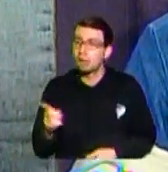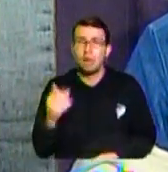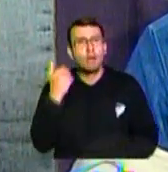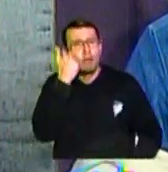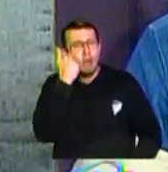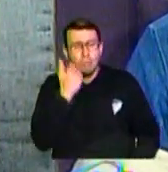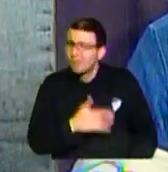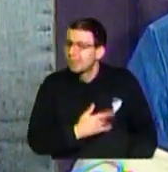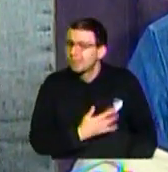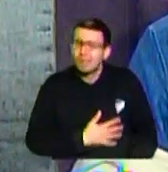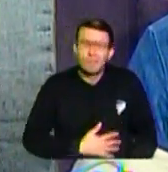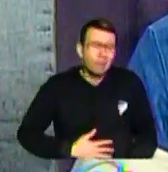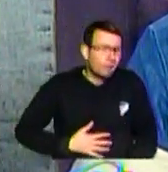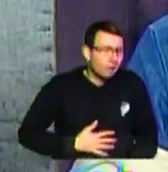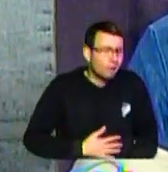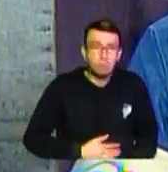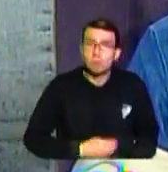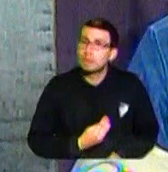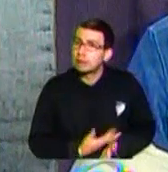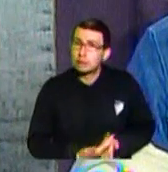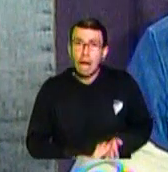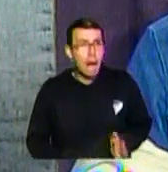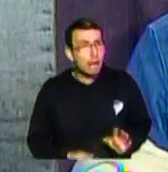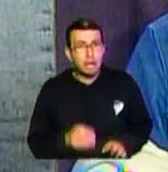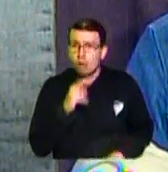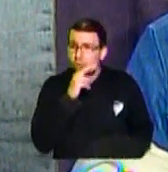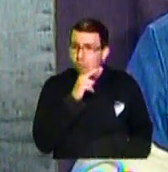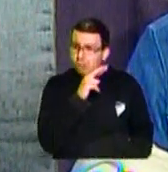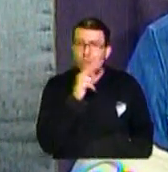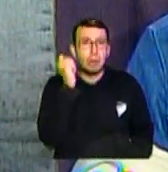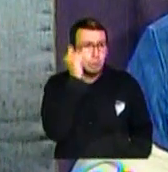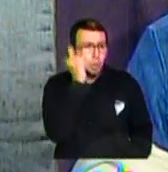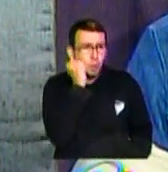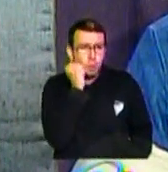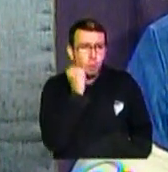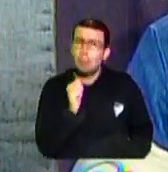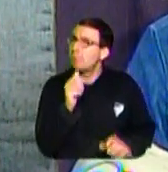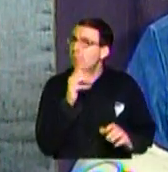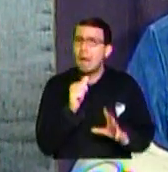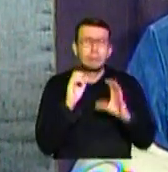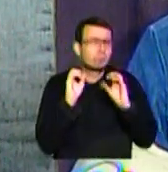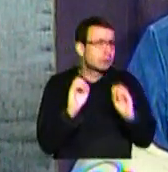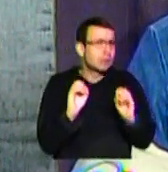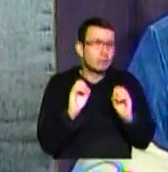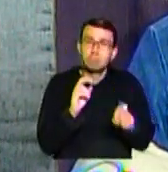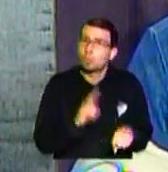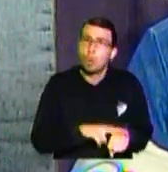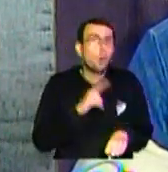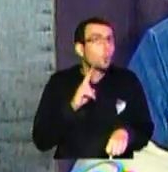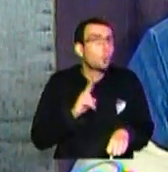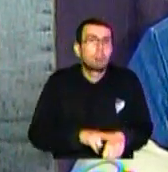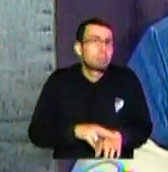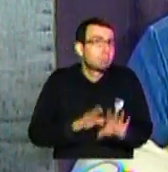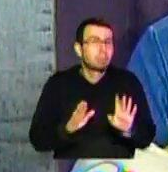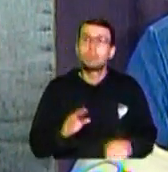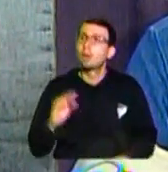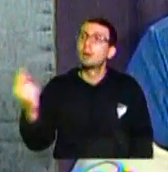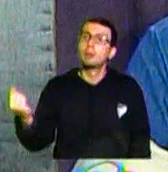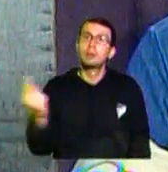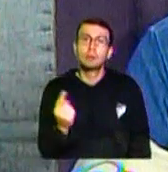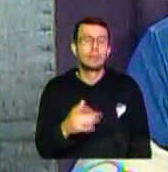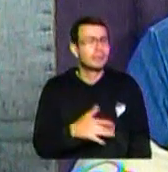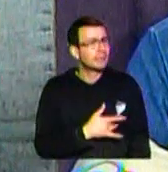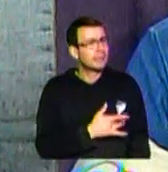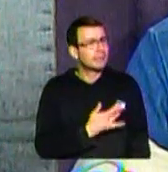síntoma ni digestivo, ni sangrados, ni flujos, totalmente asintomática, me parece que estaba tranquila, pero algo dentro